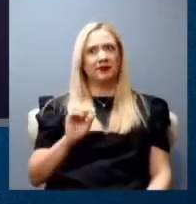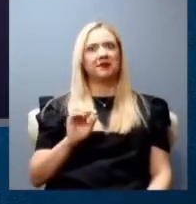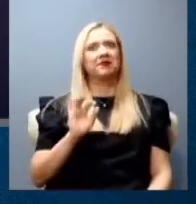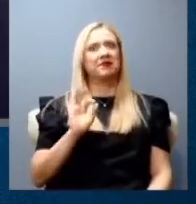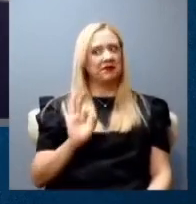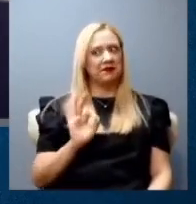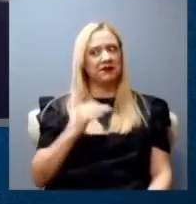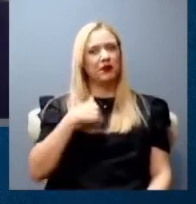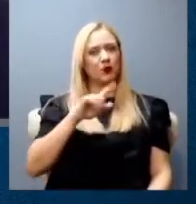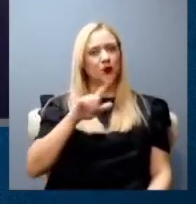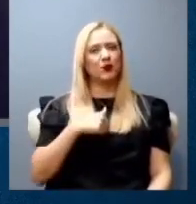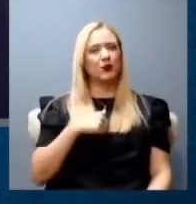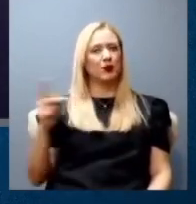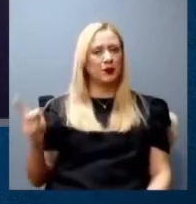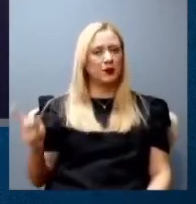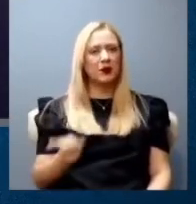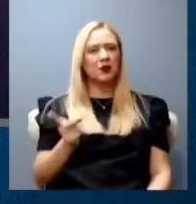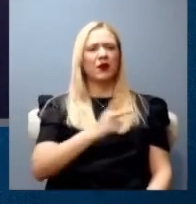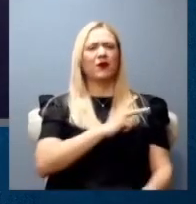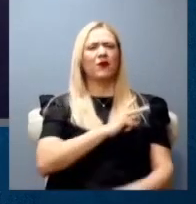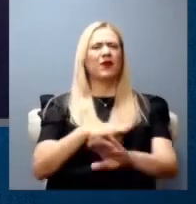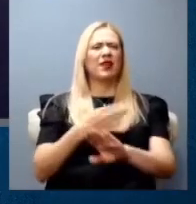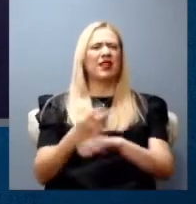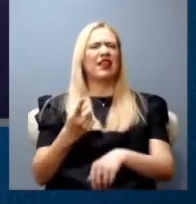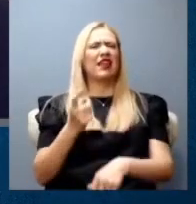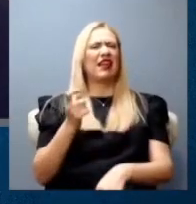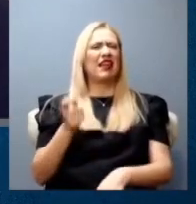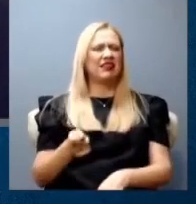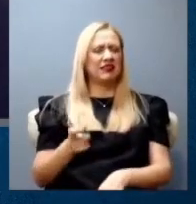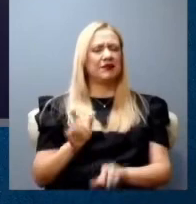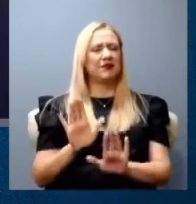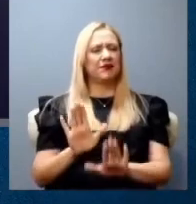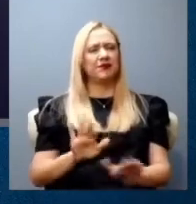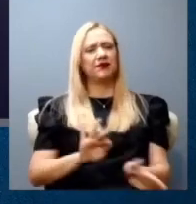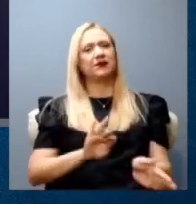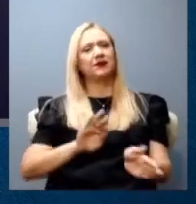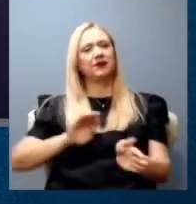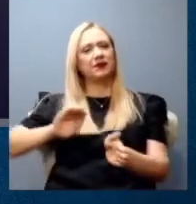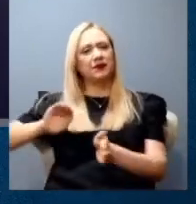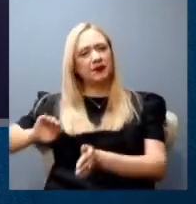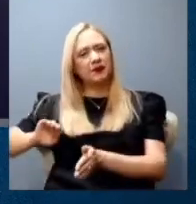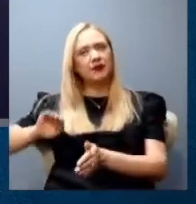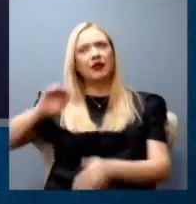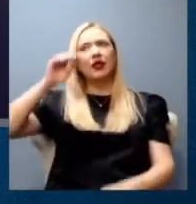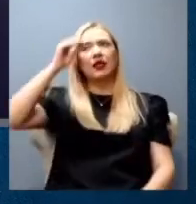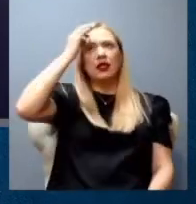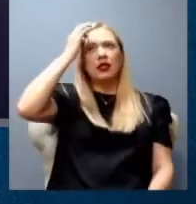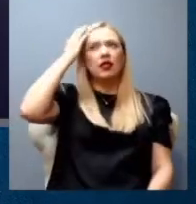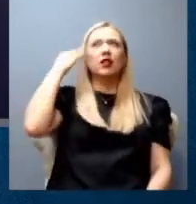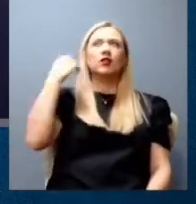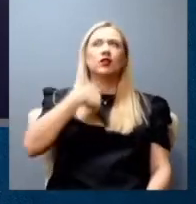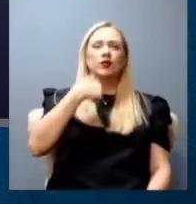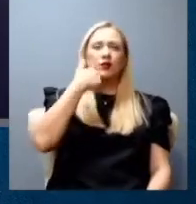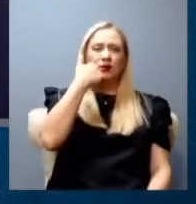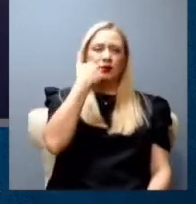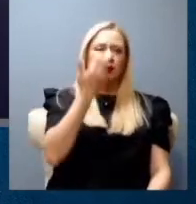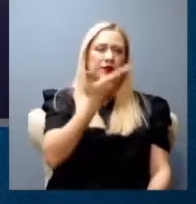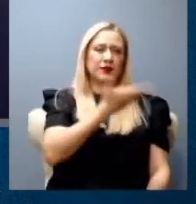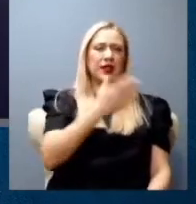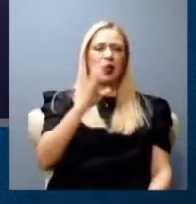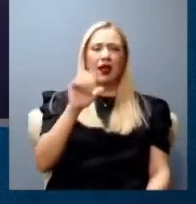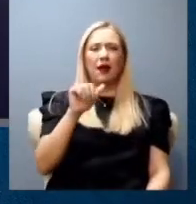de las víctimas, Andrés, ya que lo mencionabas en este tema. Pero bueno, antes de ir a esa pregunta, Andrés, me gustaría, Camila, que